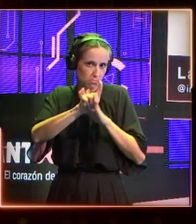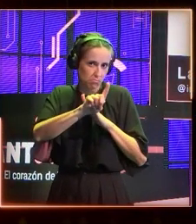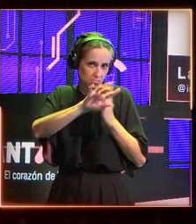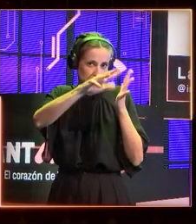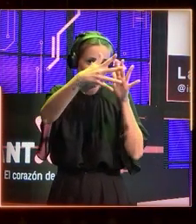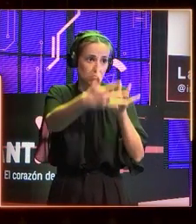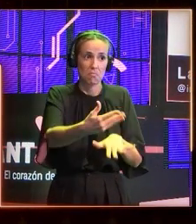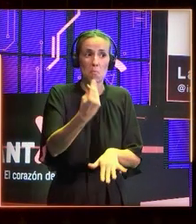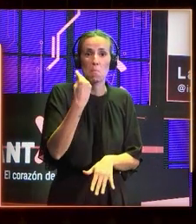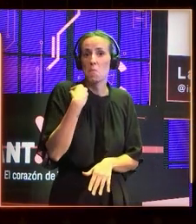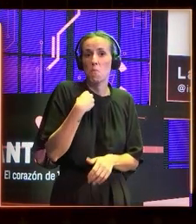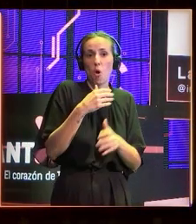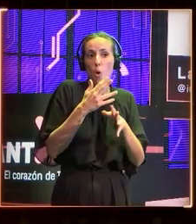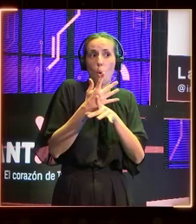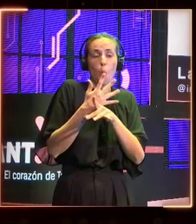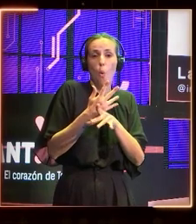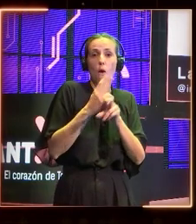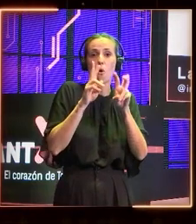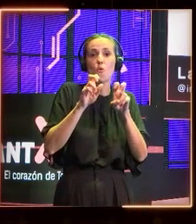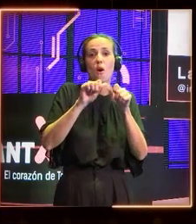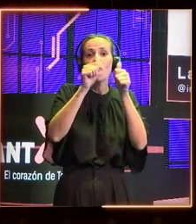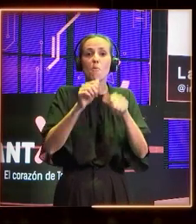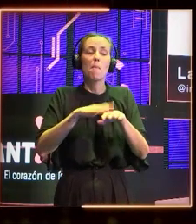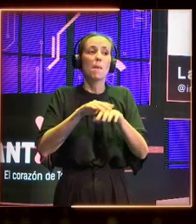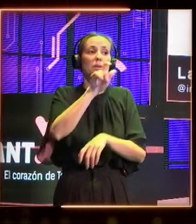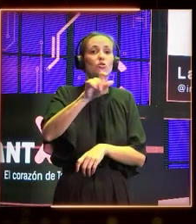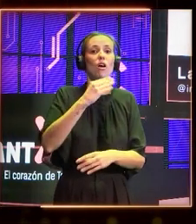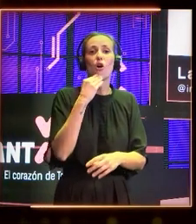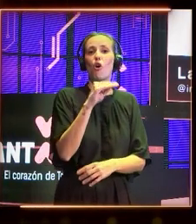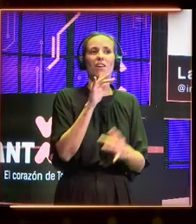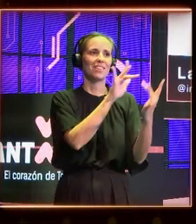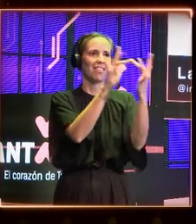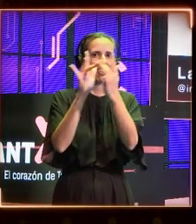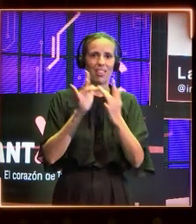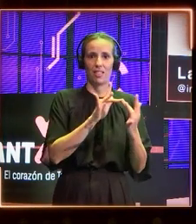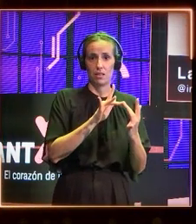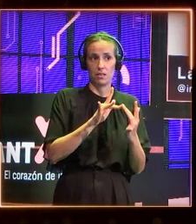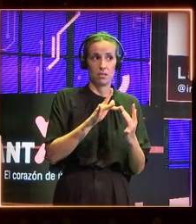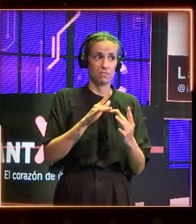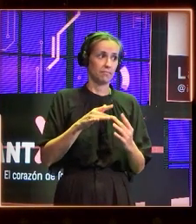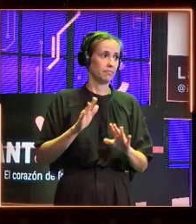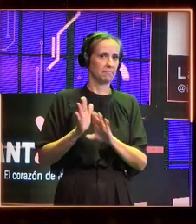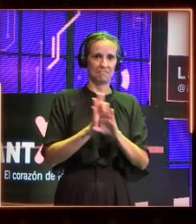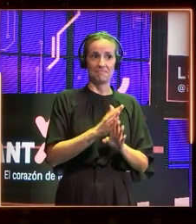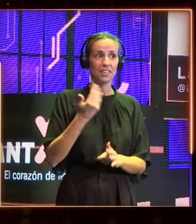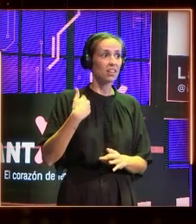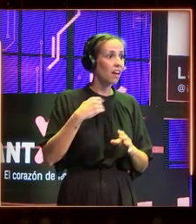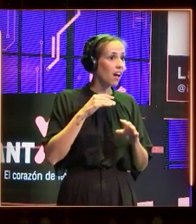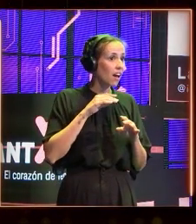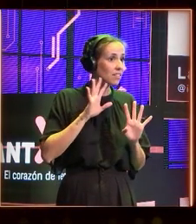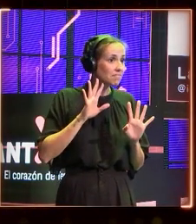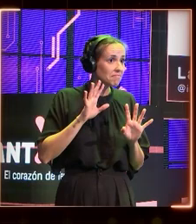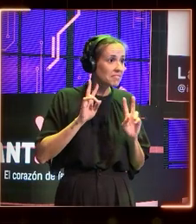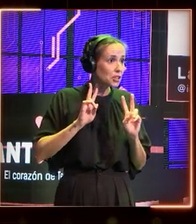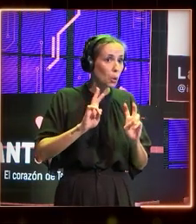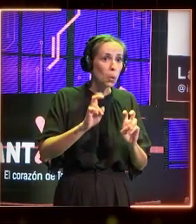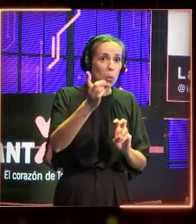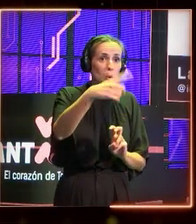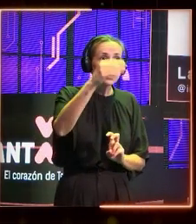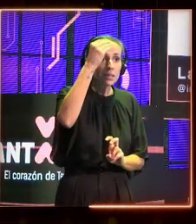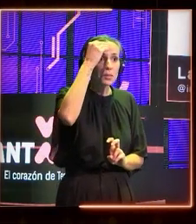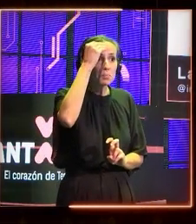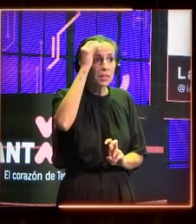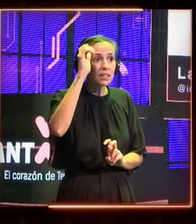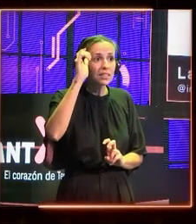nueva forma en la que se relacionen los jóvenes entonces Bueno después de de esta introducción alguien cree que el metad ha muerto cambiamos de